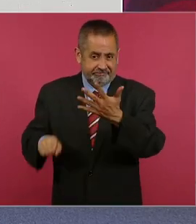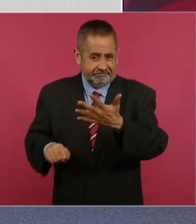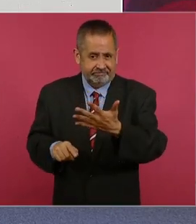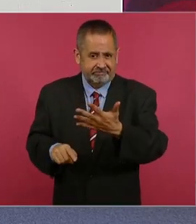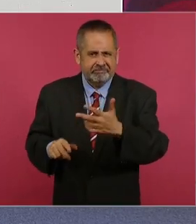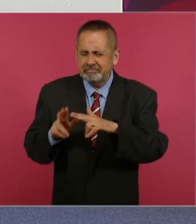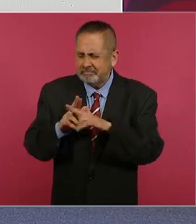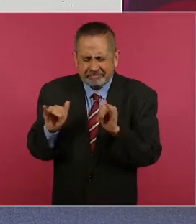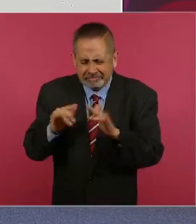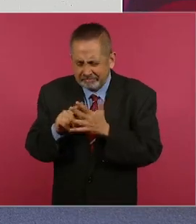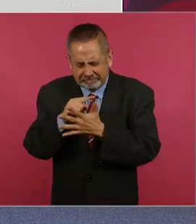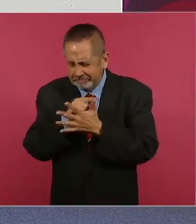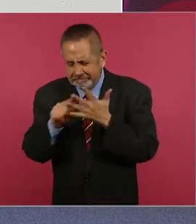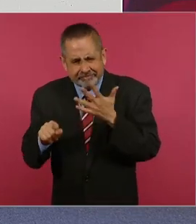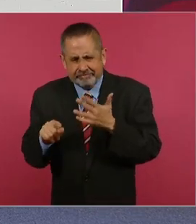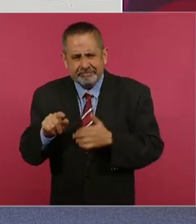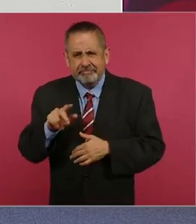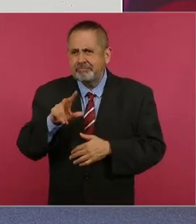Ninguno,